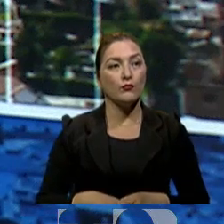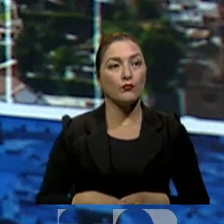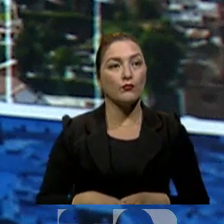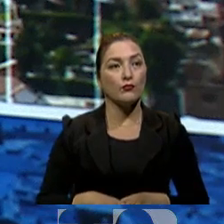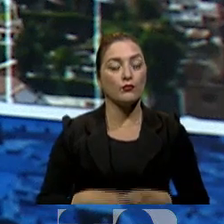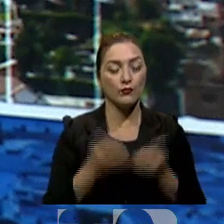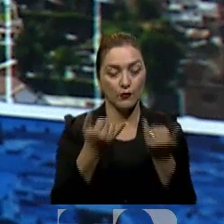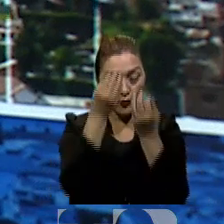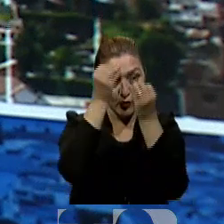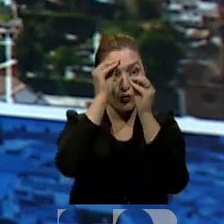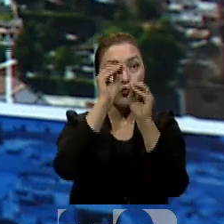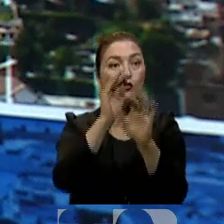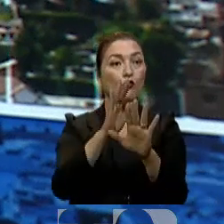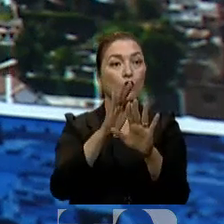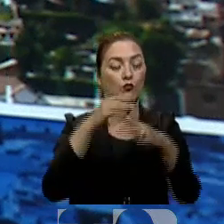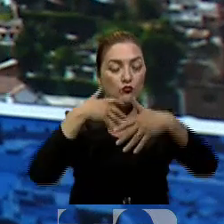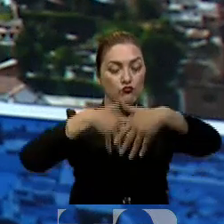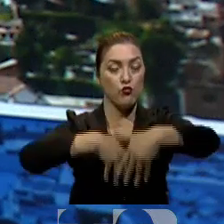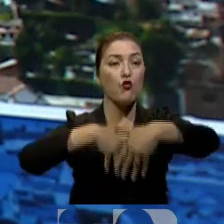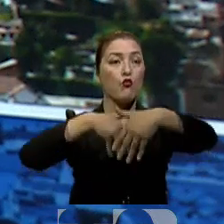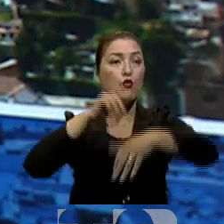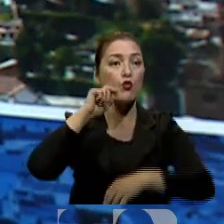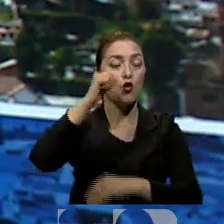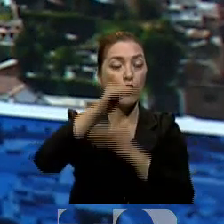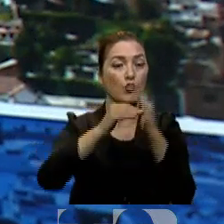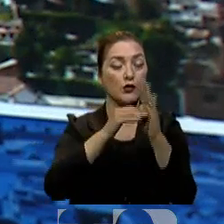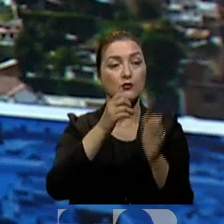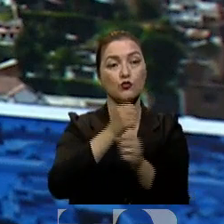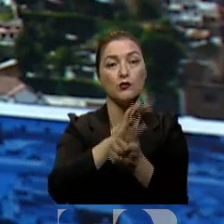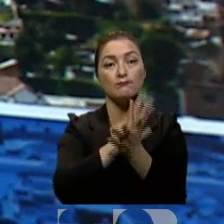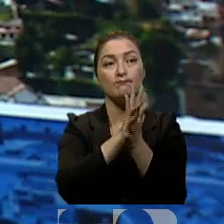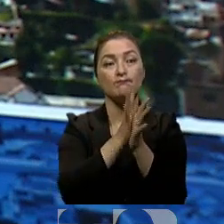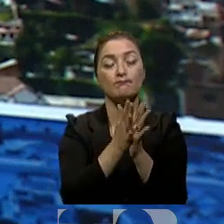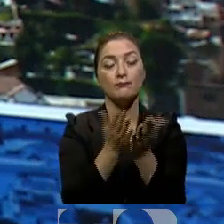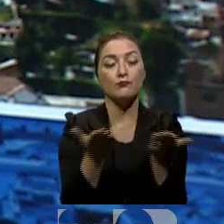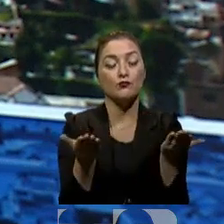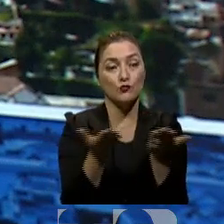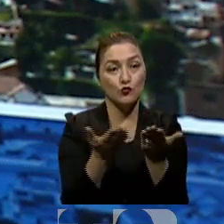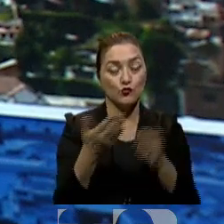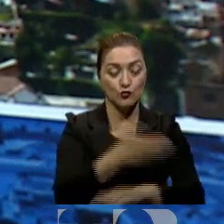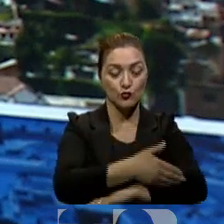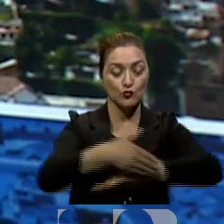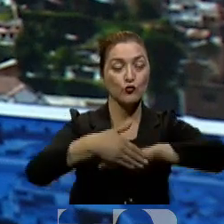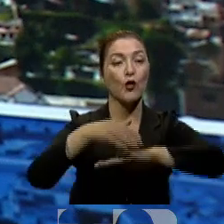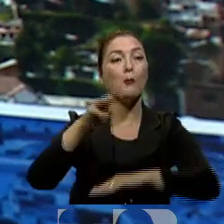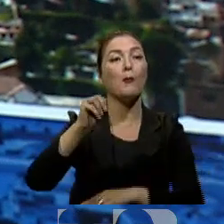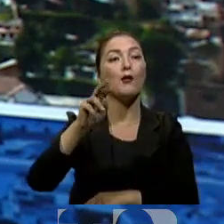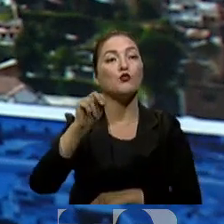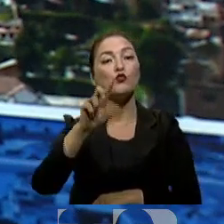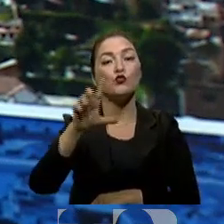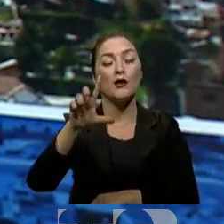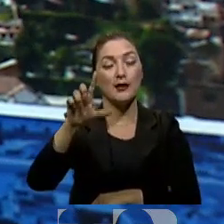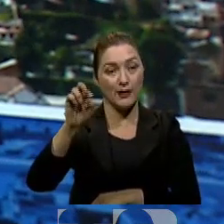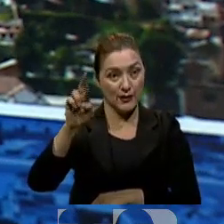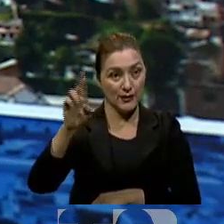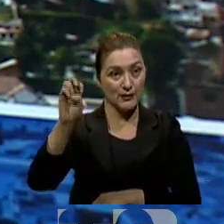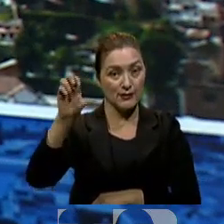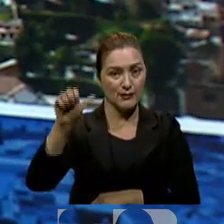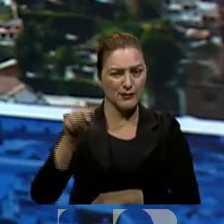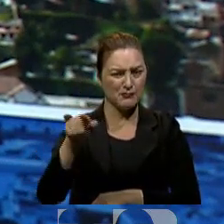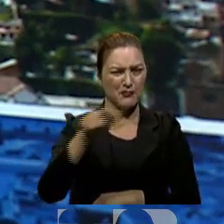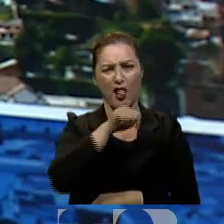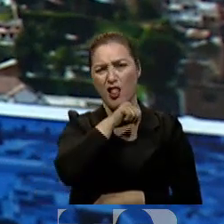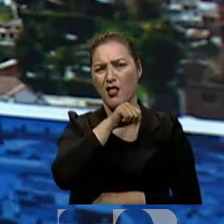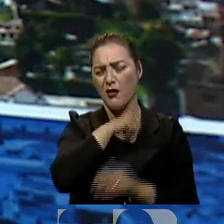Ahora les contamos que una marcha en contra de la inseguridad se desarrolló en la calle Manuel Arreá, donde los asaltos se